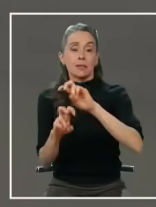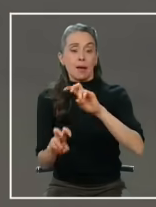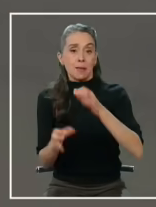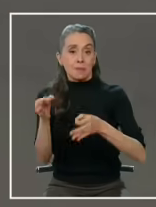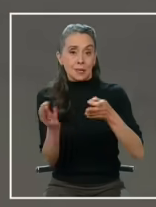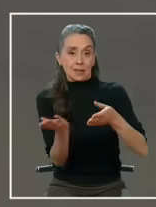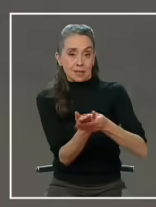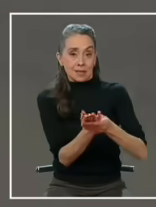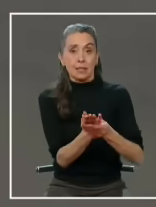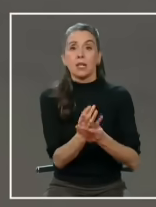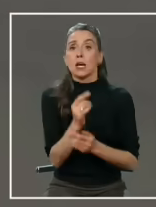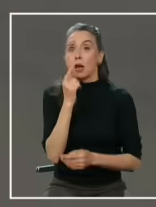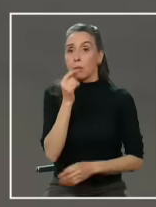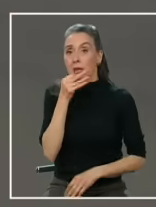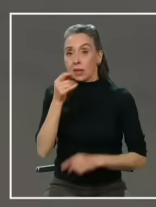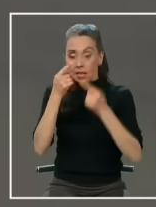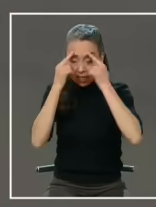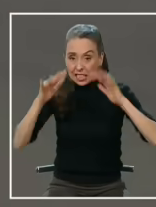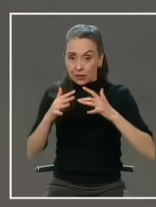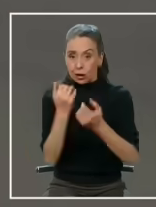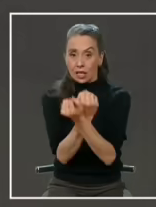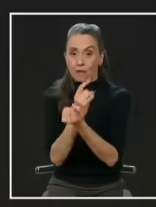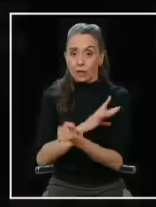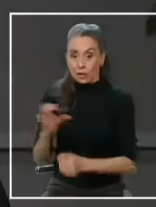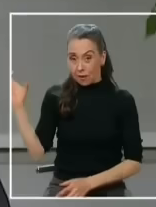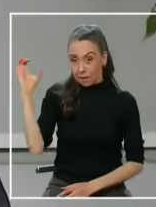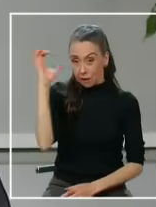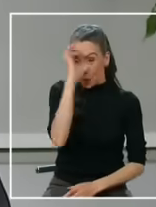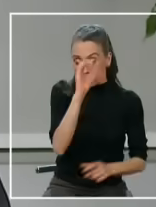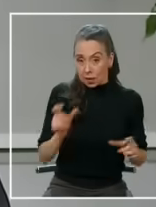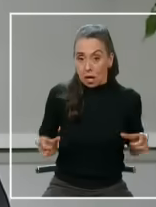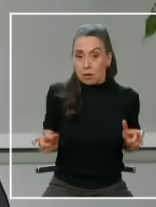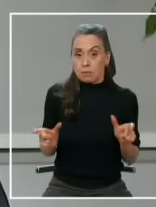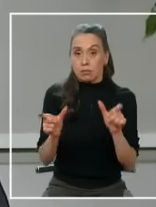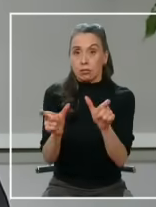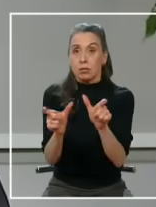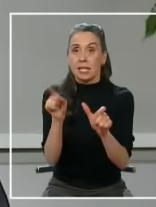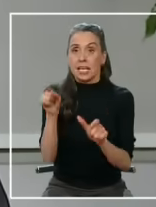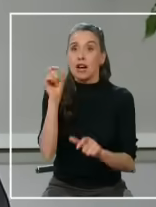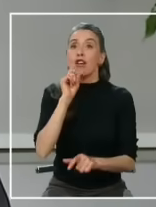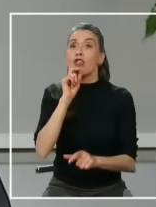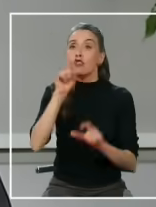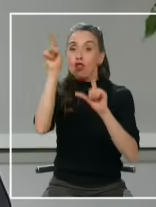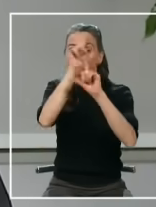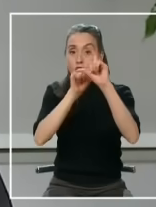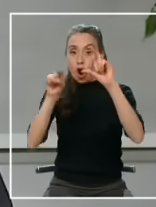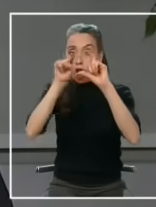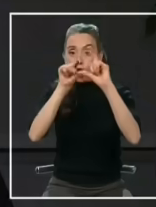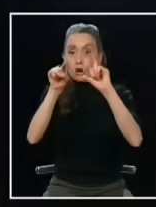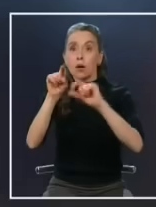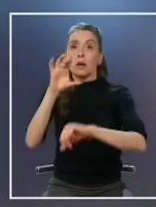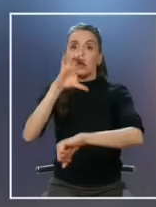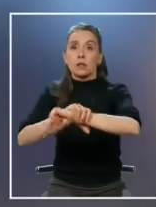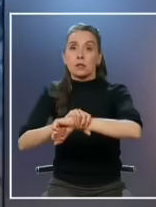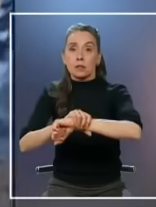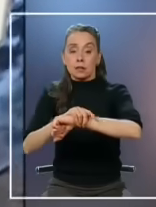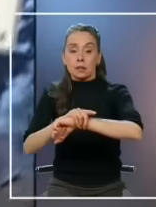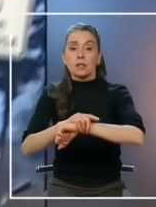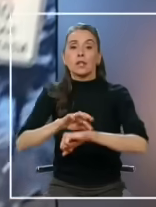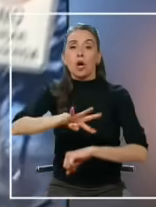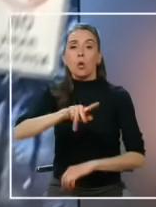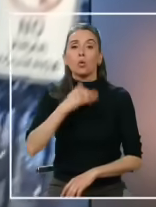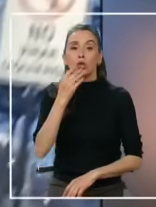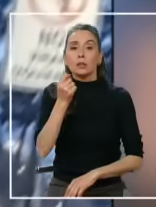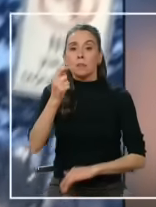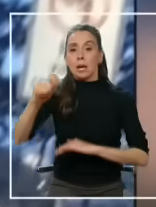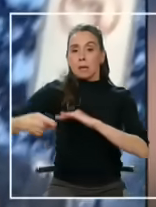Cumplo con informar de que los mejores esfuerzos de carabineros de Chile están siendo desplegados, según se nos ha transmitido, para poder hacer efectiva esa detención. Hurto simple